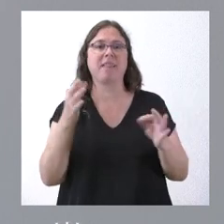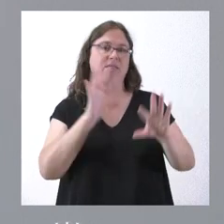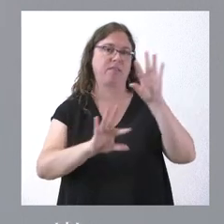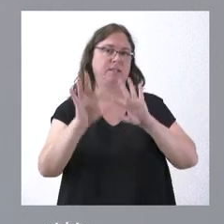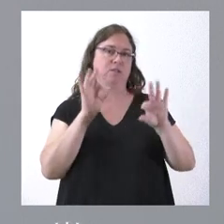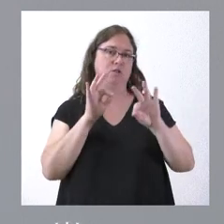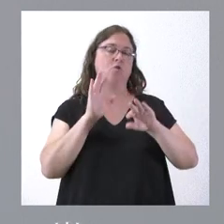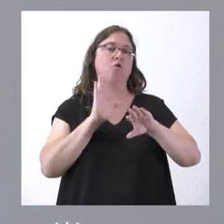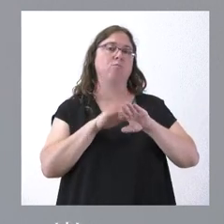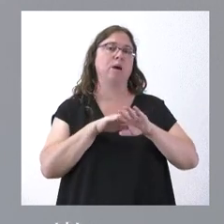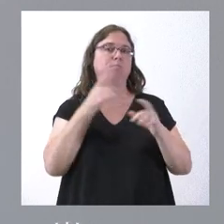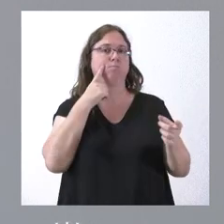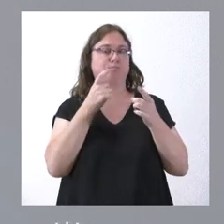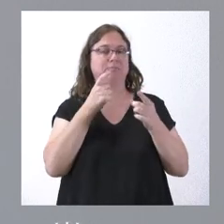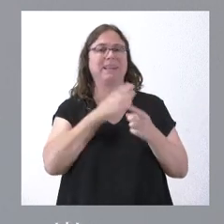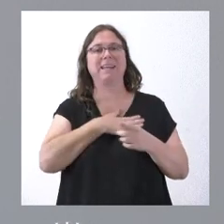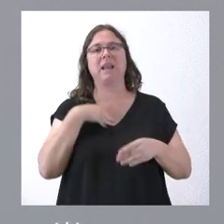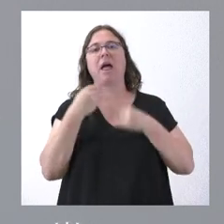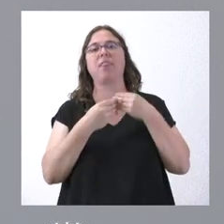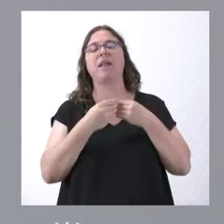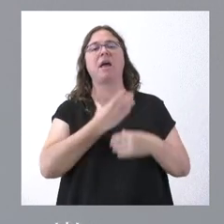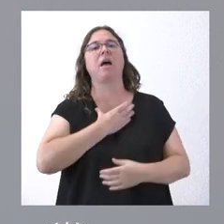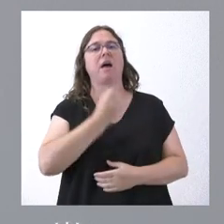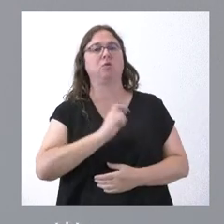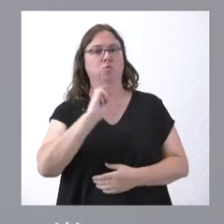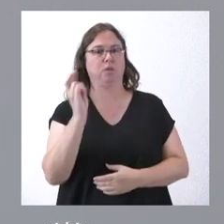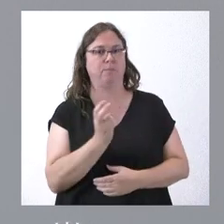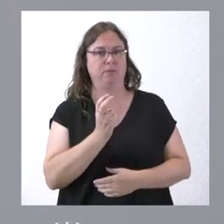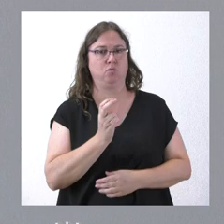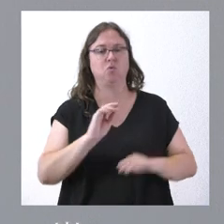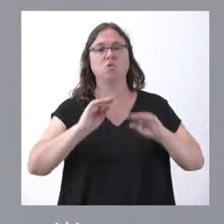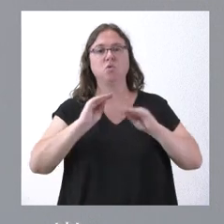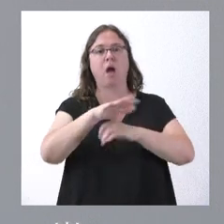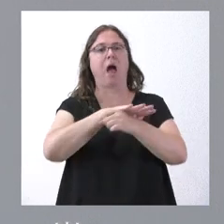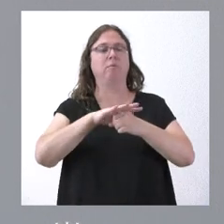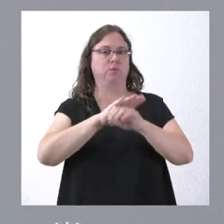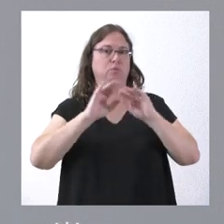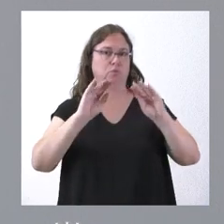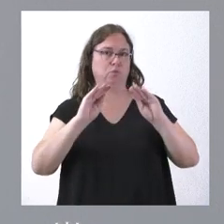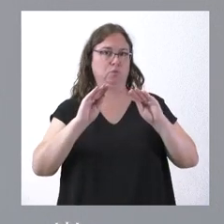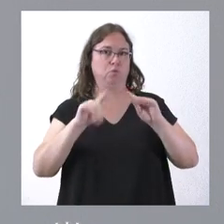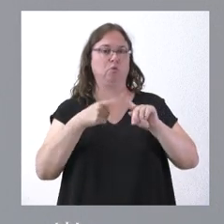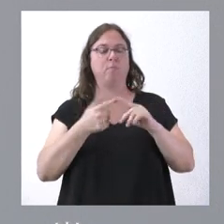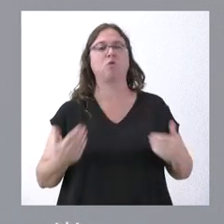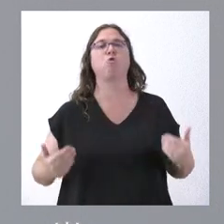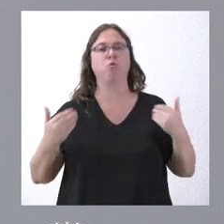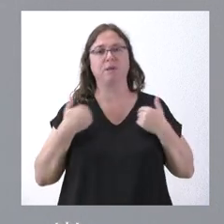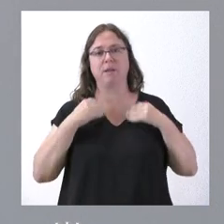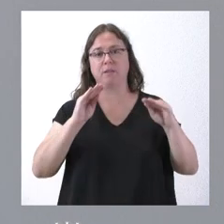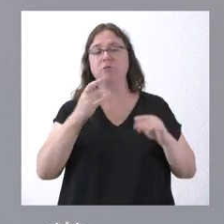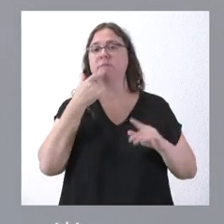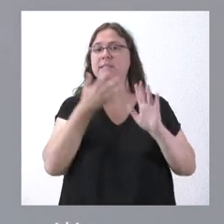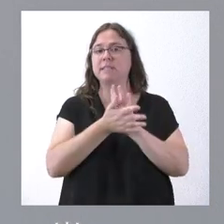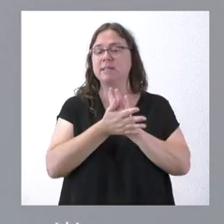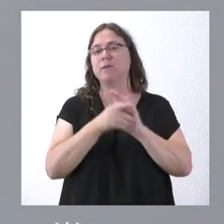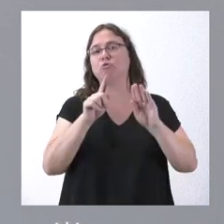decisiones y las regulaciones que quieran desarrollar los ayuntamientos en sus ámbitos correspondientes de competencias. Y, por tanto, ese es el ámbito de